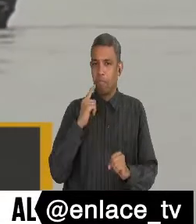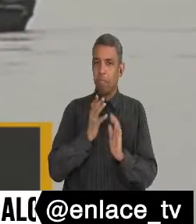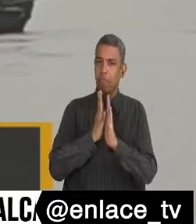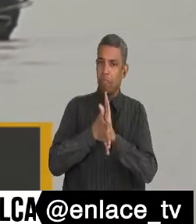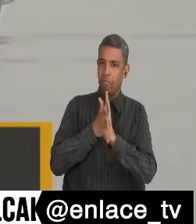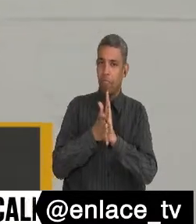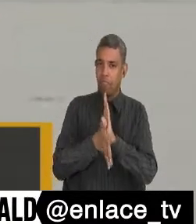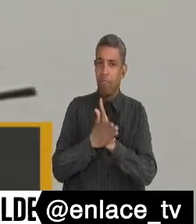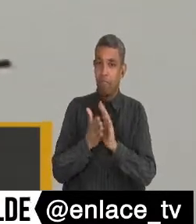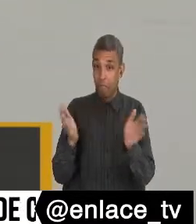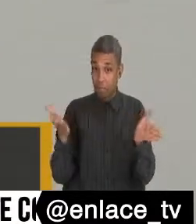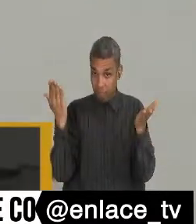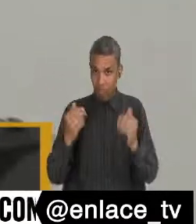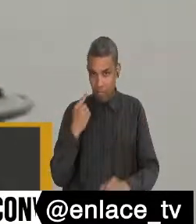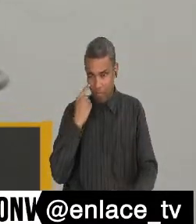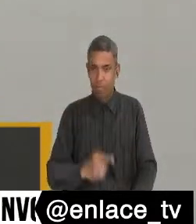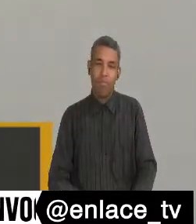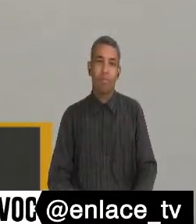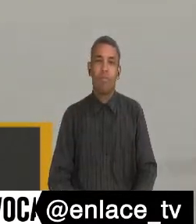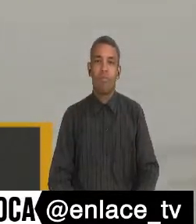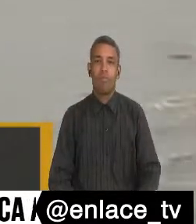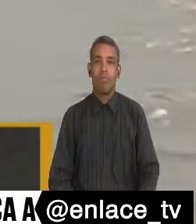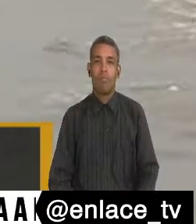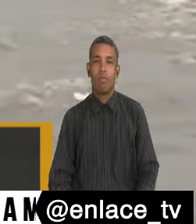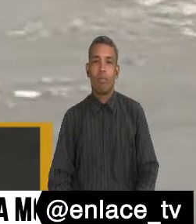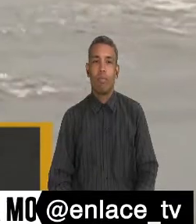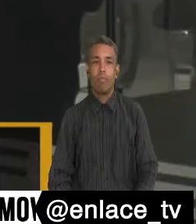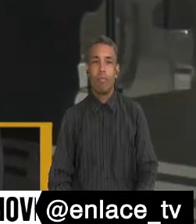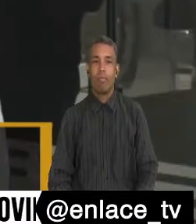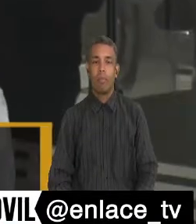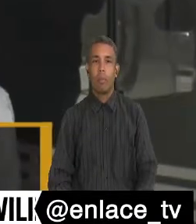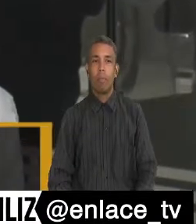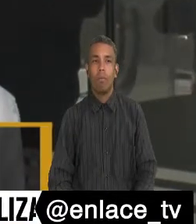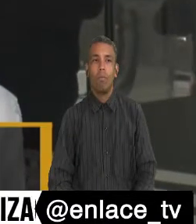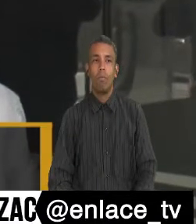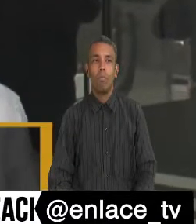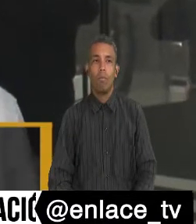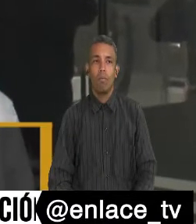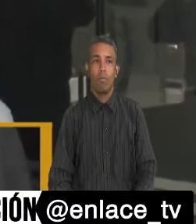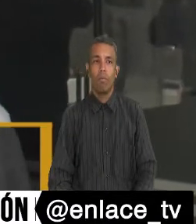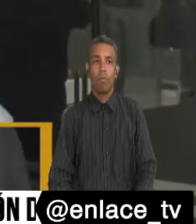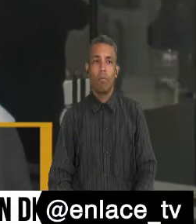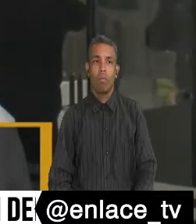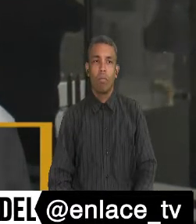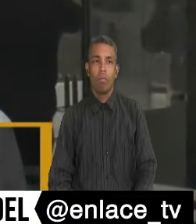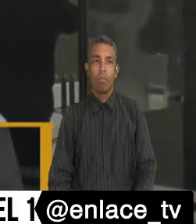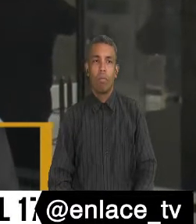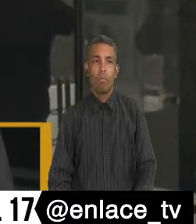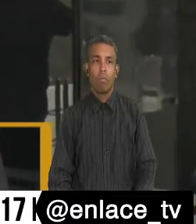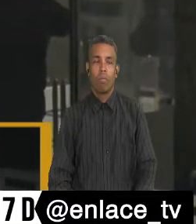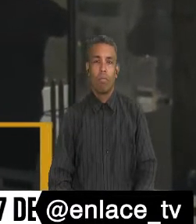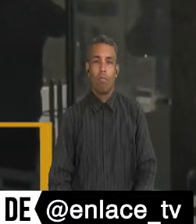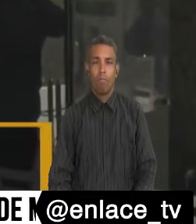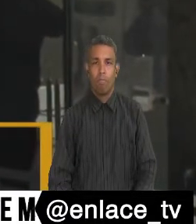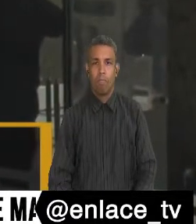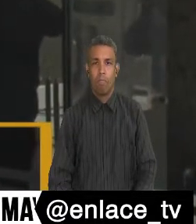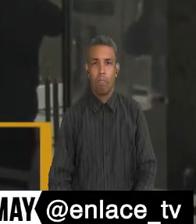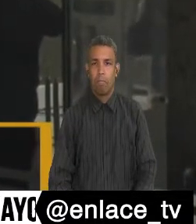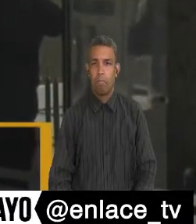Noticias para hacer la formal invitación. Las inscripciones que hay son para hacer carreras